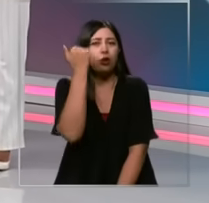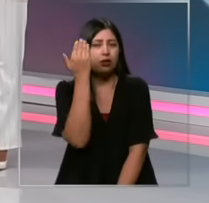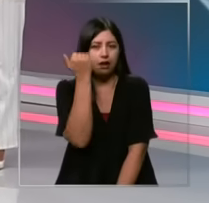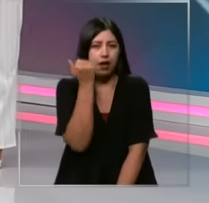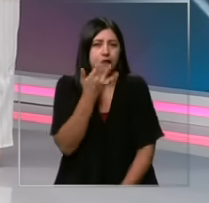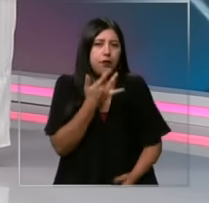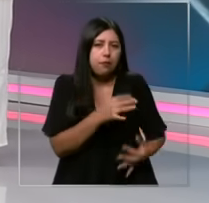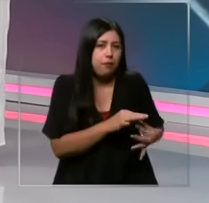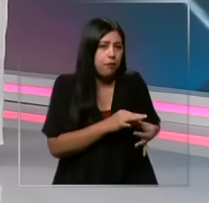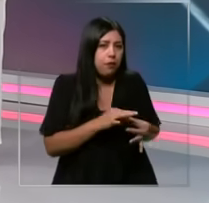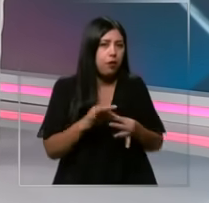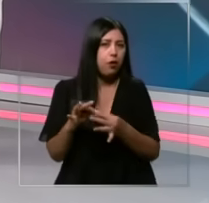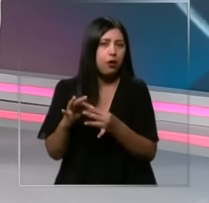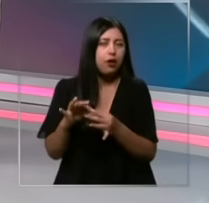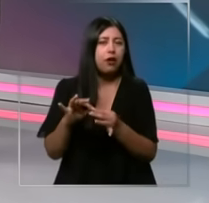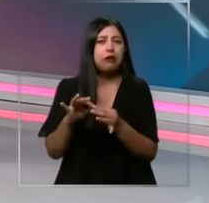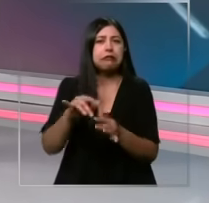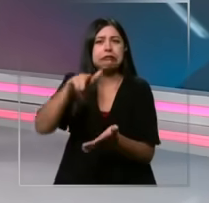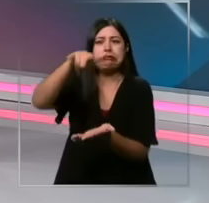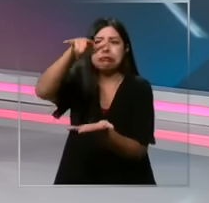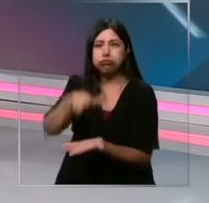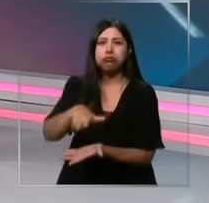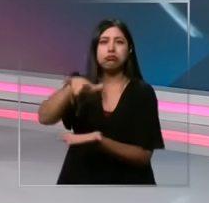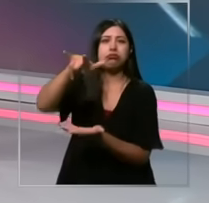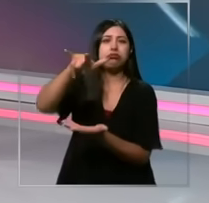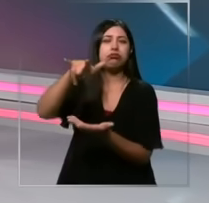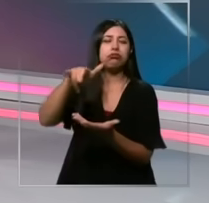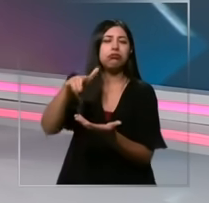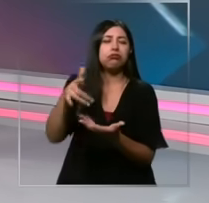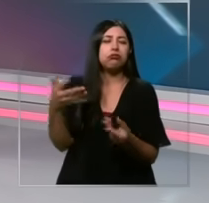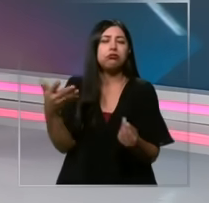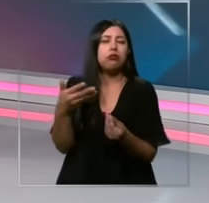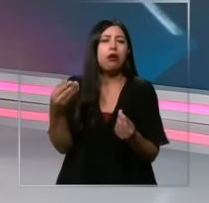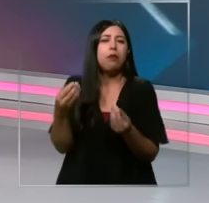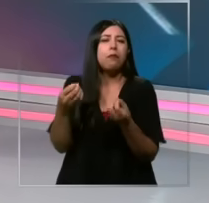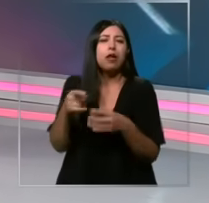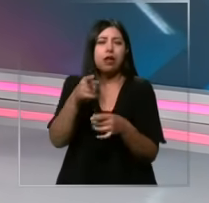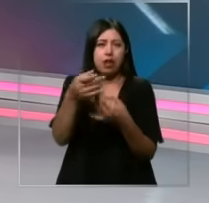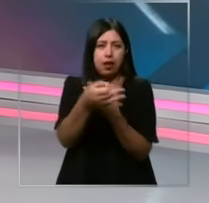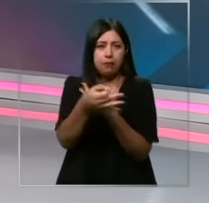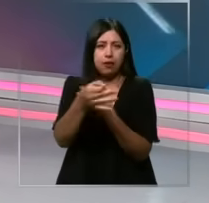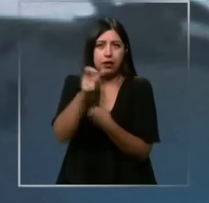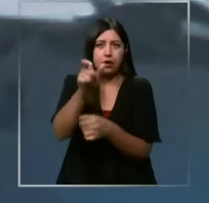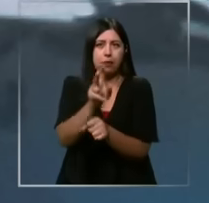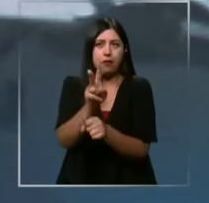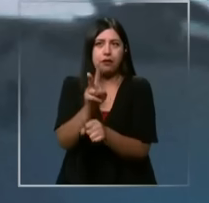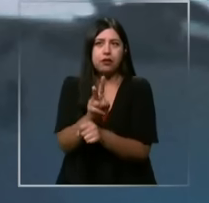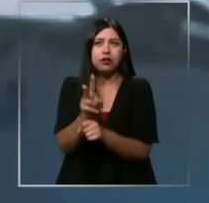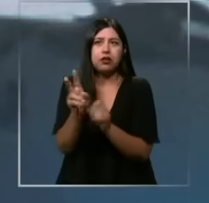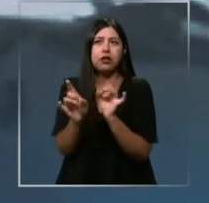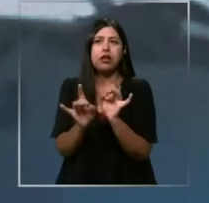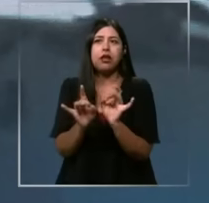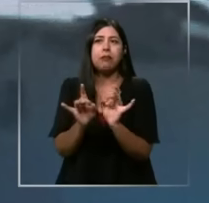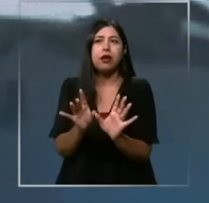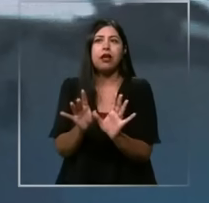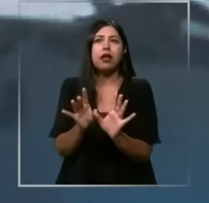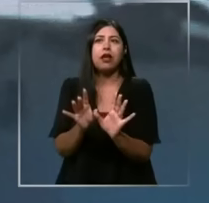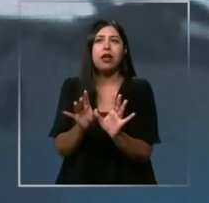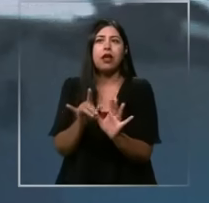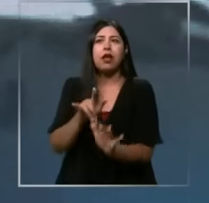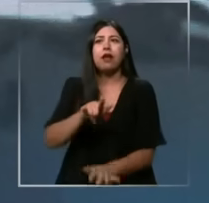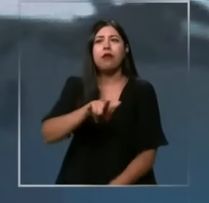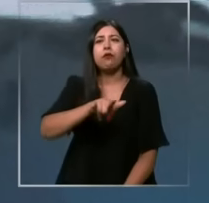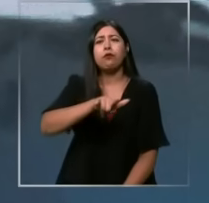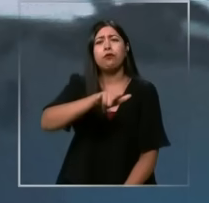las razones de esta caída brusca, de esta pérdida de sustentación, claro. Según nos explicaba el profesor, que eso es lo que ocurre. El avión